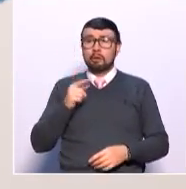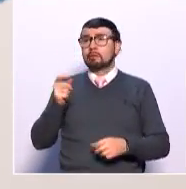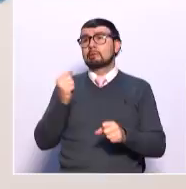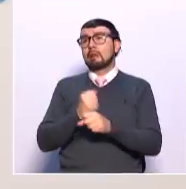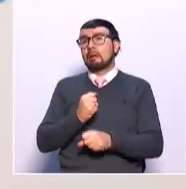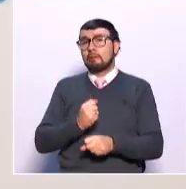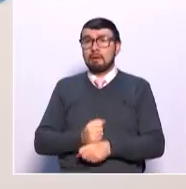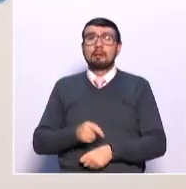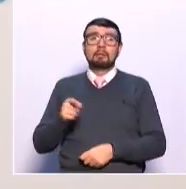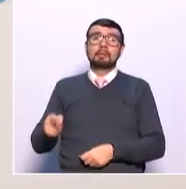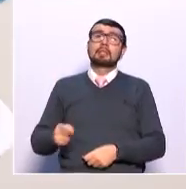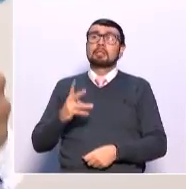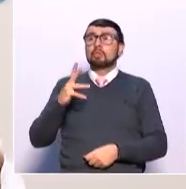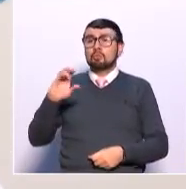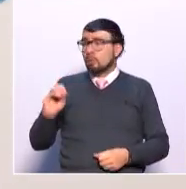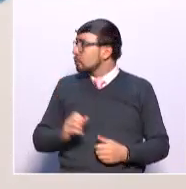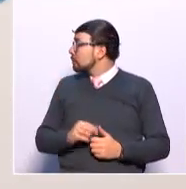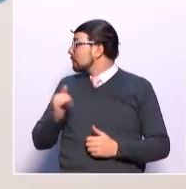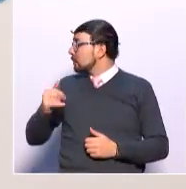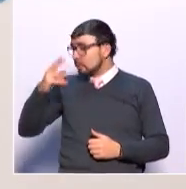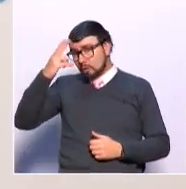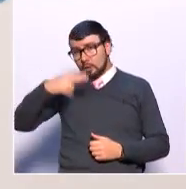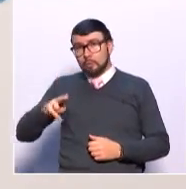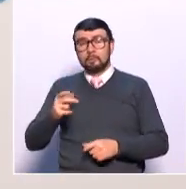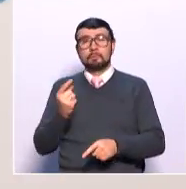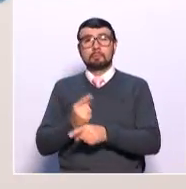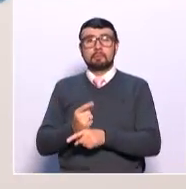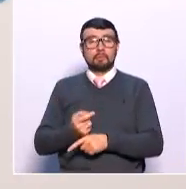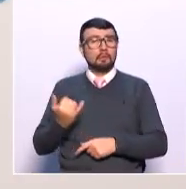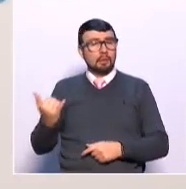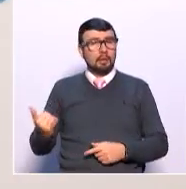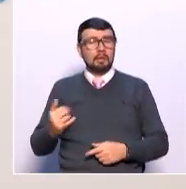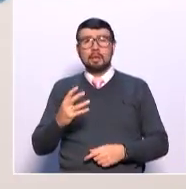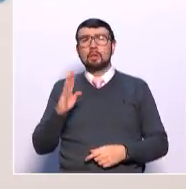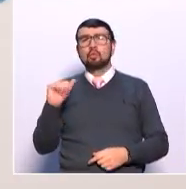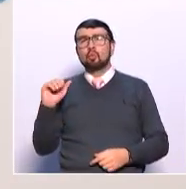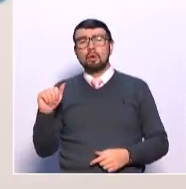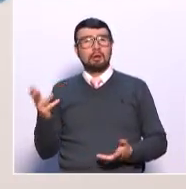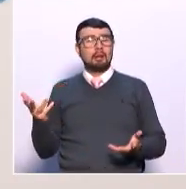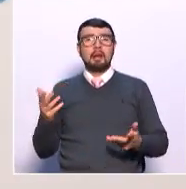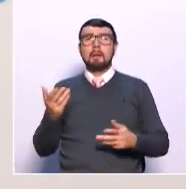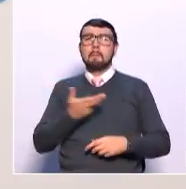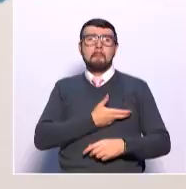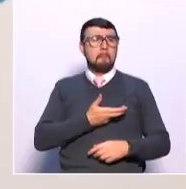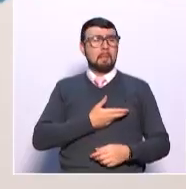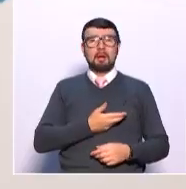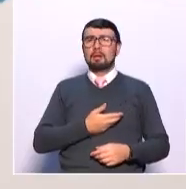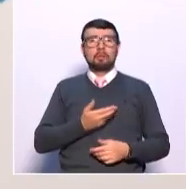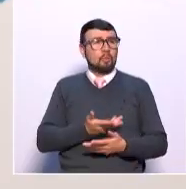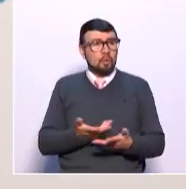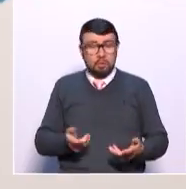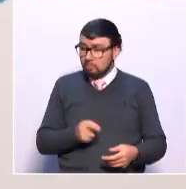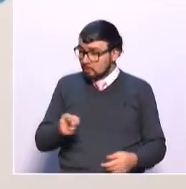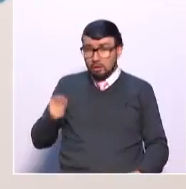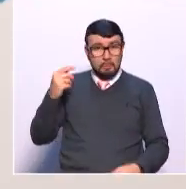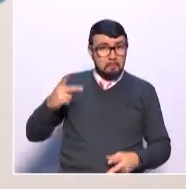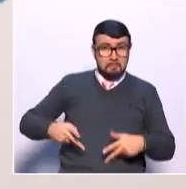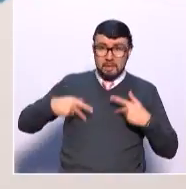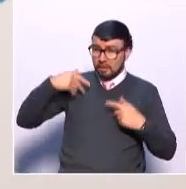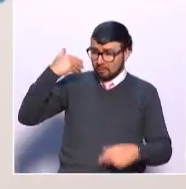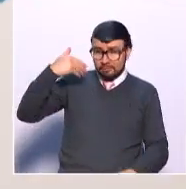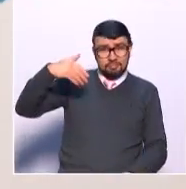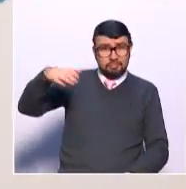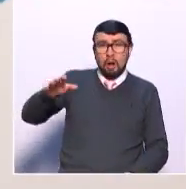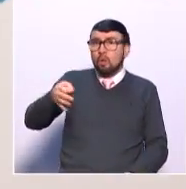es el hijo es la suegra es la mamá es no sé qué pues entonces que tome pasta todo el resto de la vida